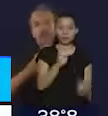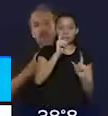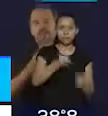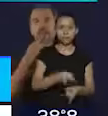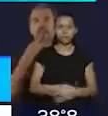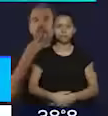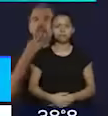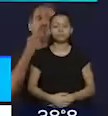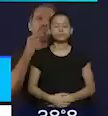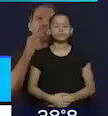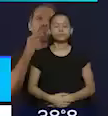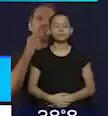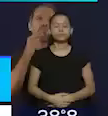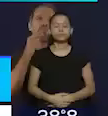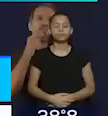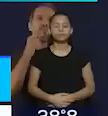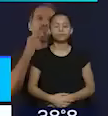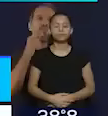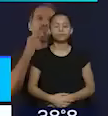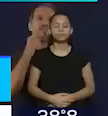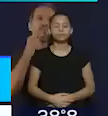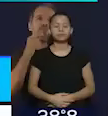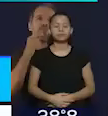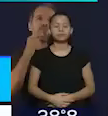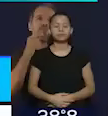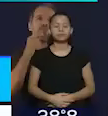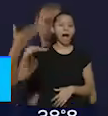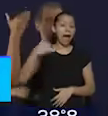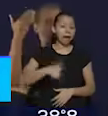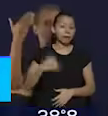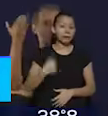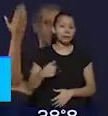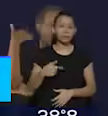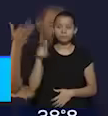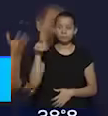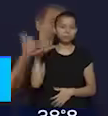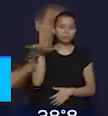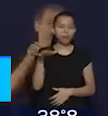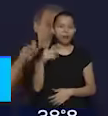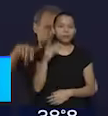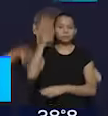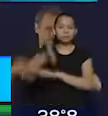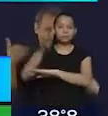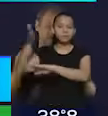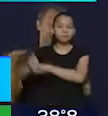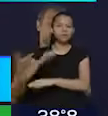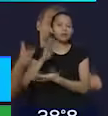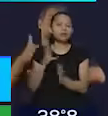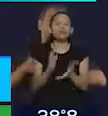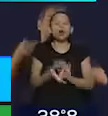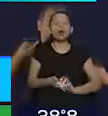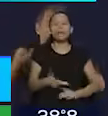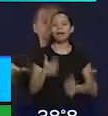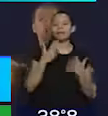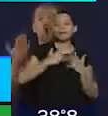mandatarios argentinos se dedicaban a ir a este tipo de foros a quedar bien o o